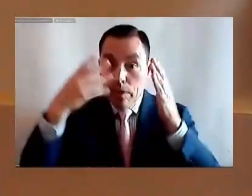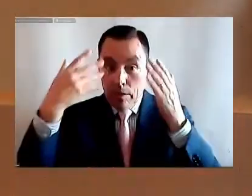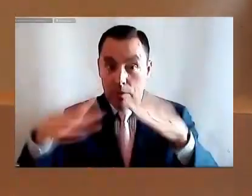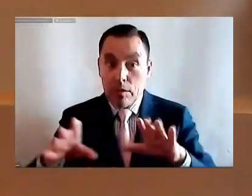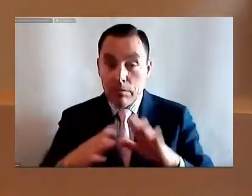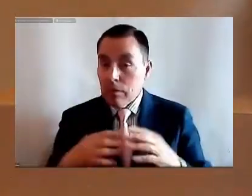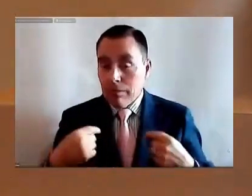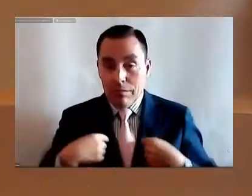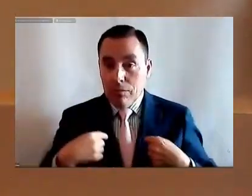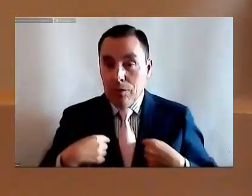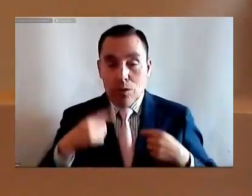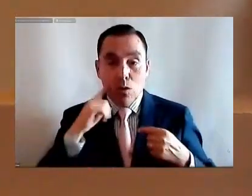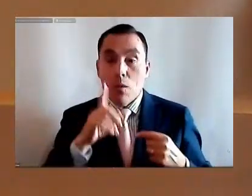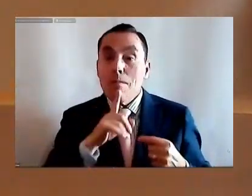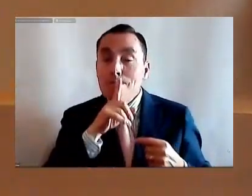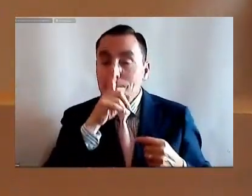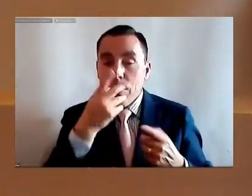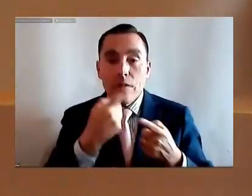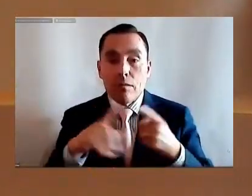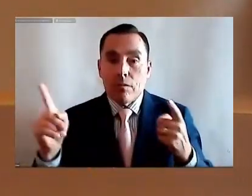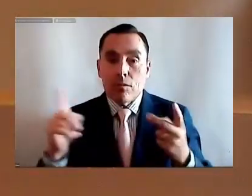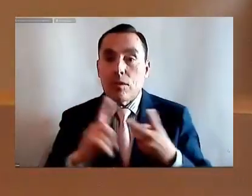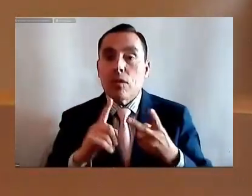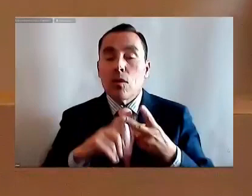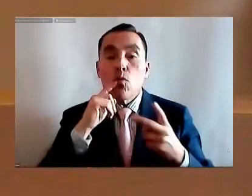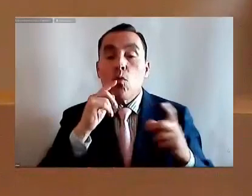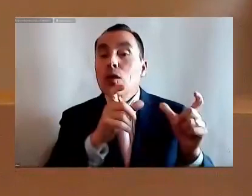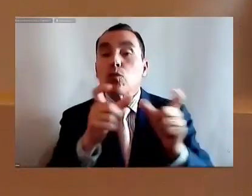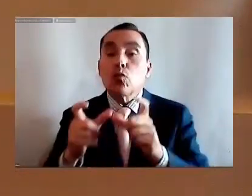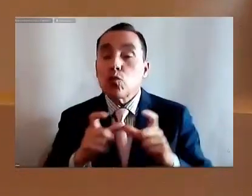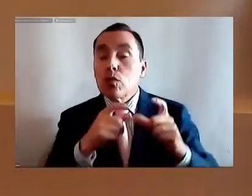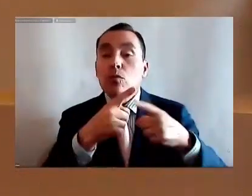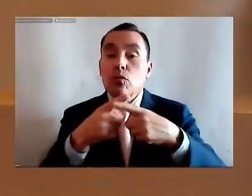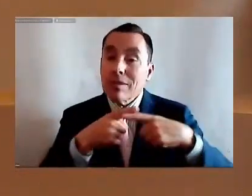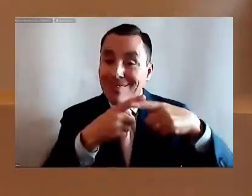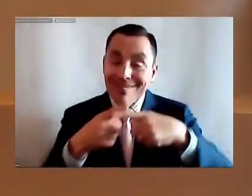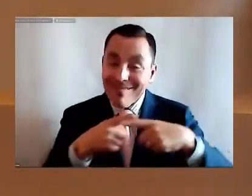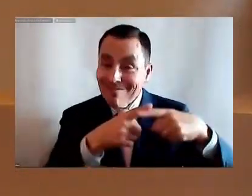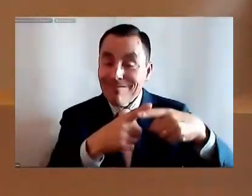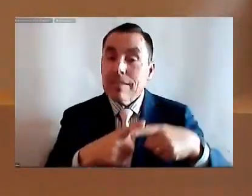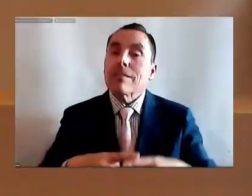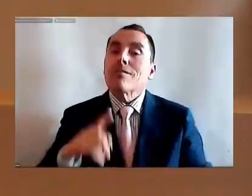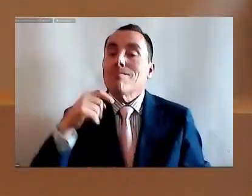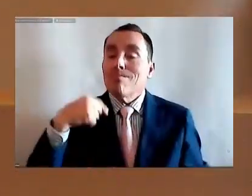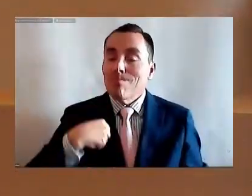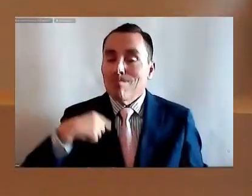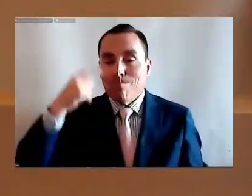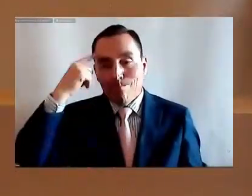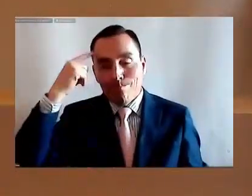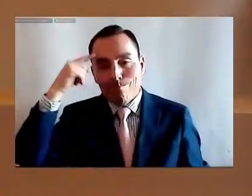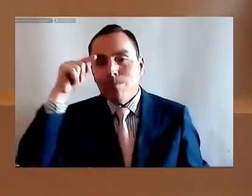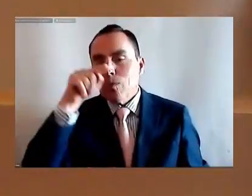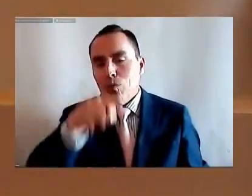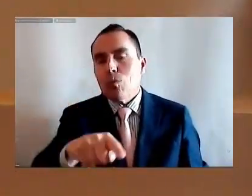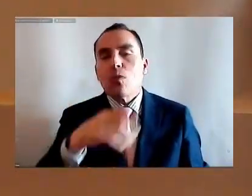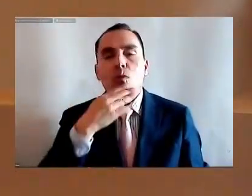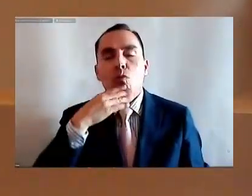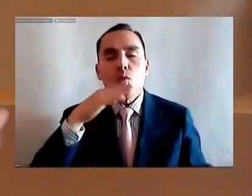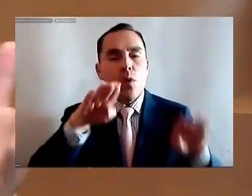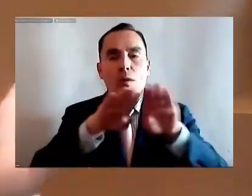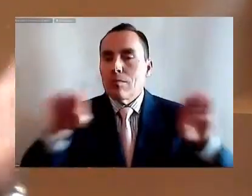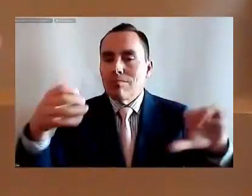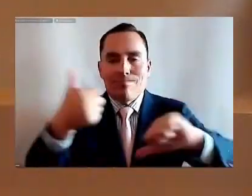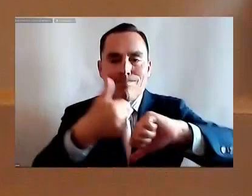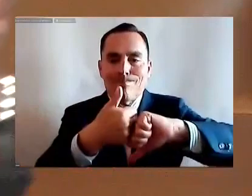de especialización, que son de seguridad social, pero que claramente atentan contra la igualdad de la mujer, ¿no? O